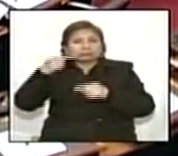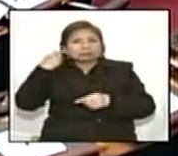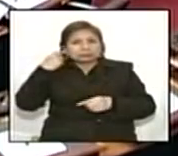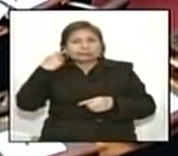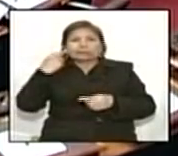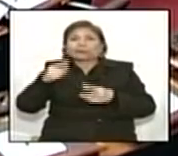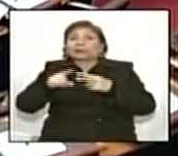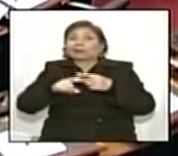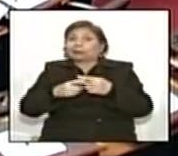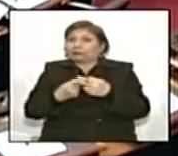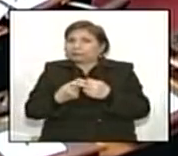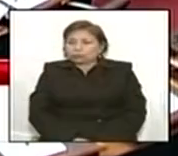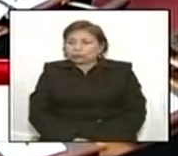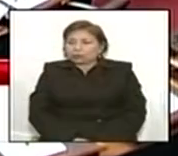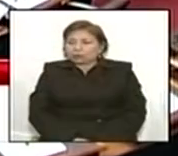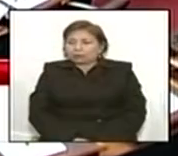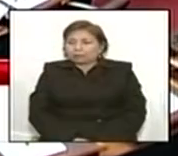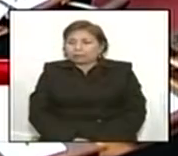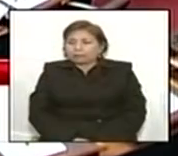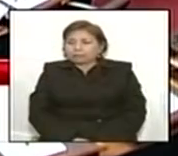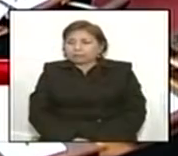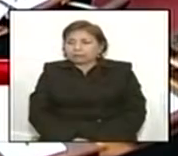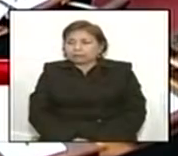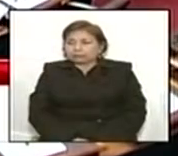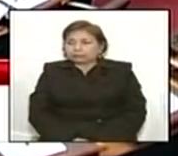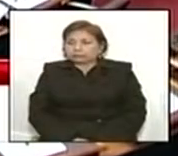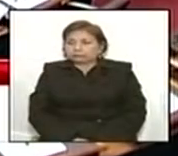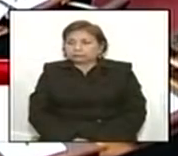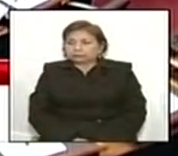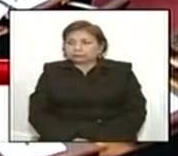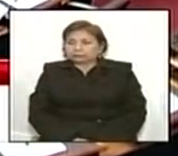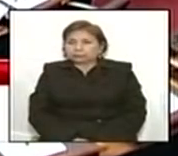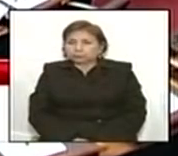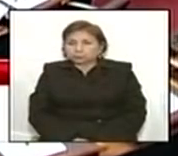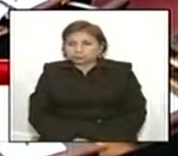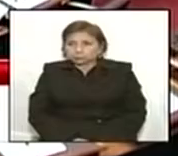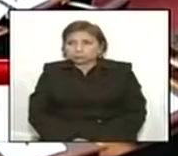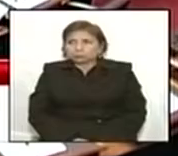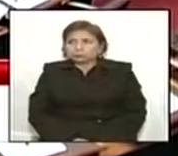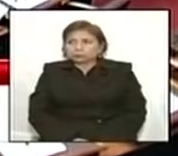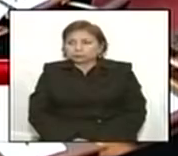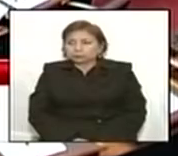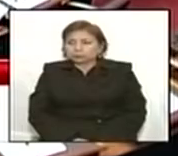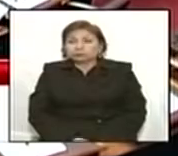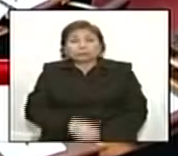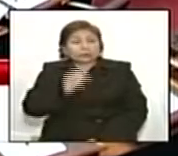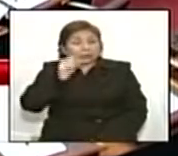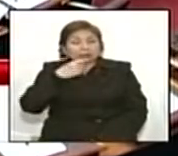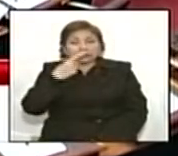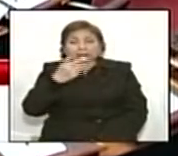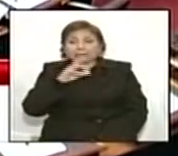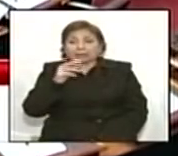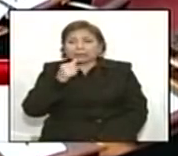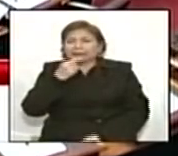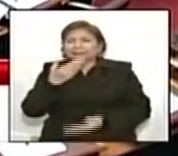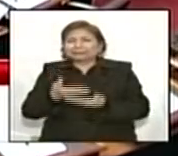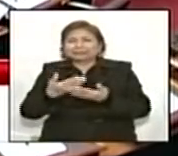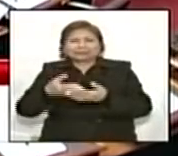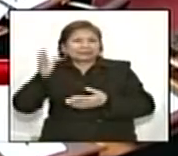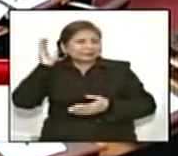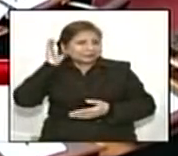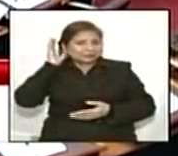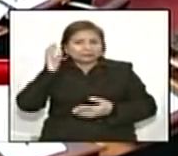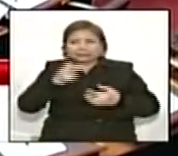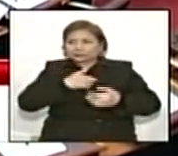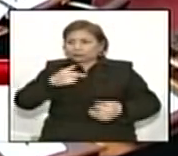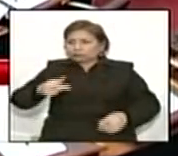que hipersomero y todavía demasiado prematuro, pero que podemos ir vislumbrando algunas cosas, ¿qué bancadas crees que estarían por un